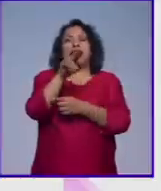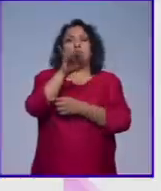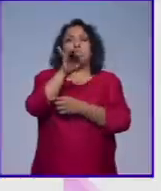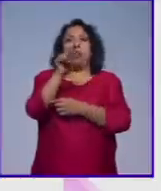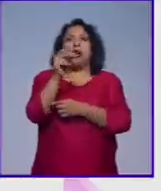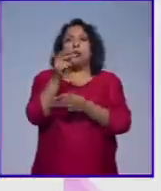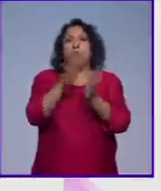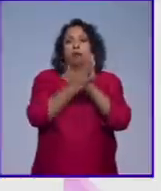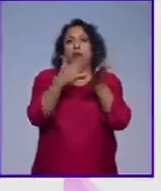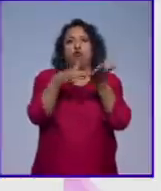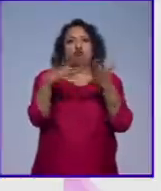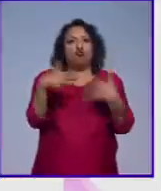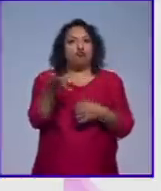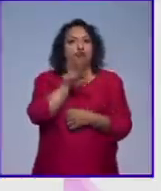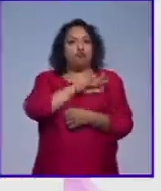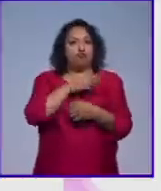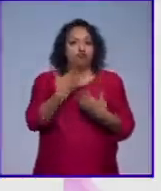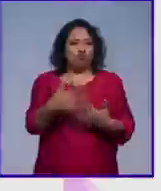más atrevido.